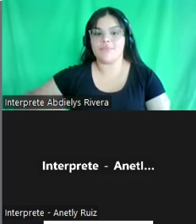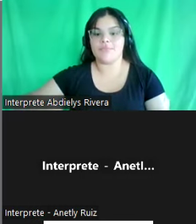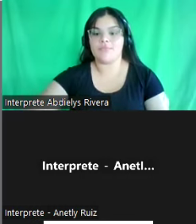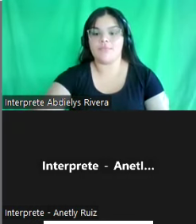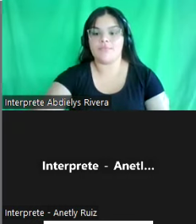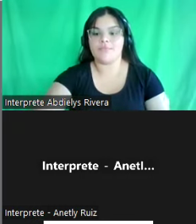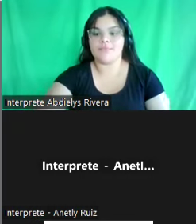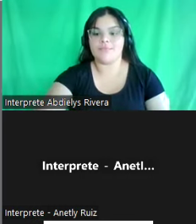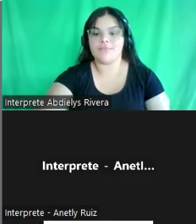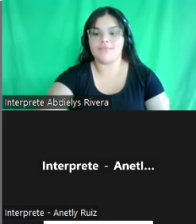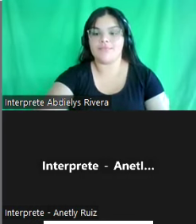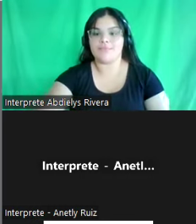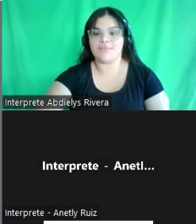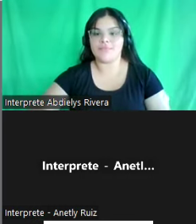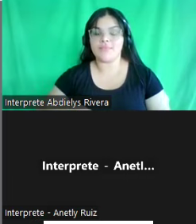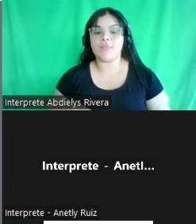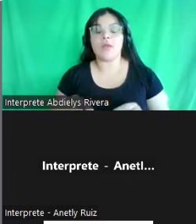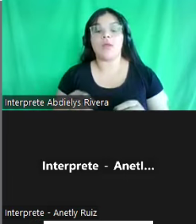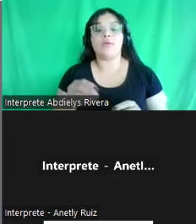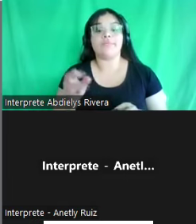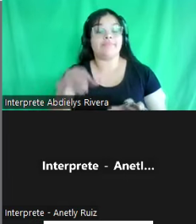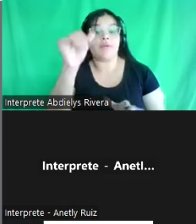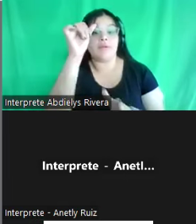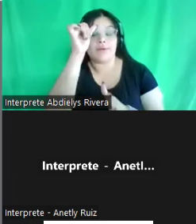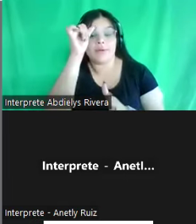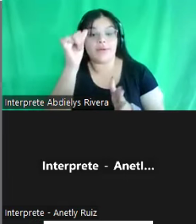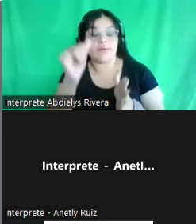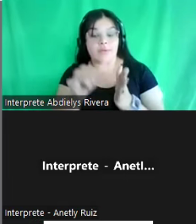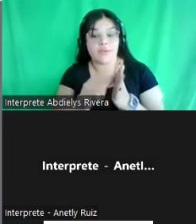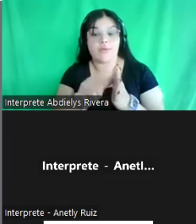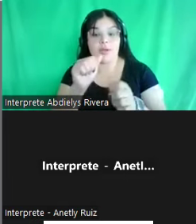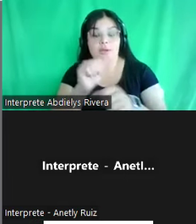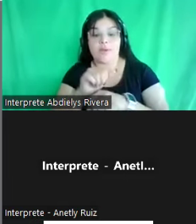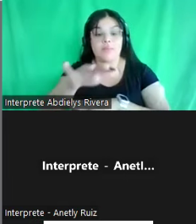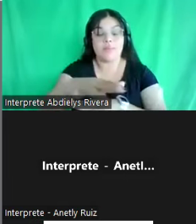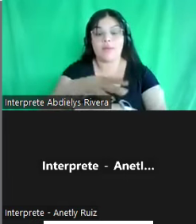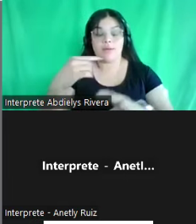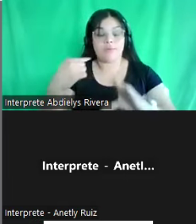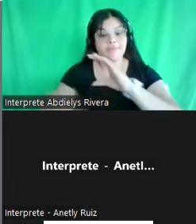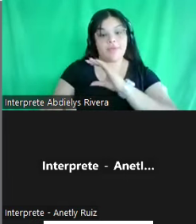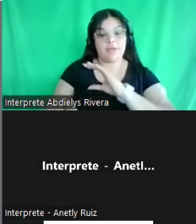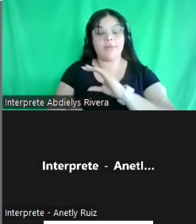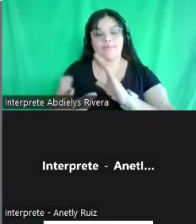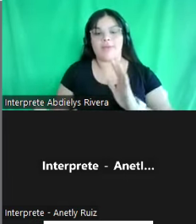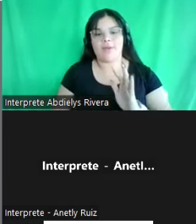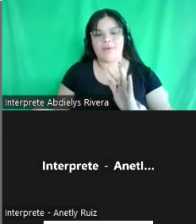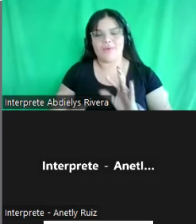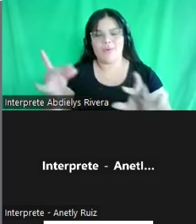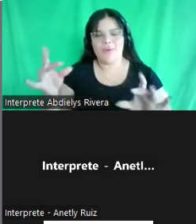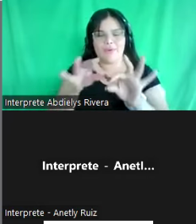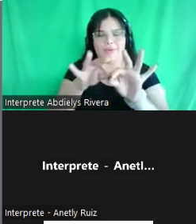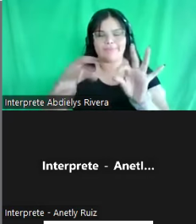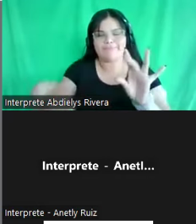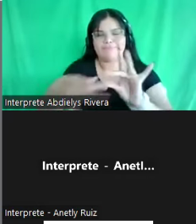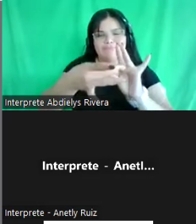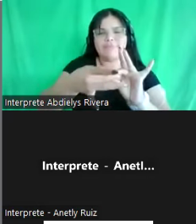Como recordatorio, se estará enviando de igual manera un correo electrónico con los enlaces para la posprueba y para